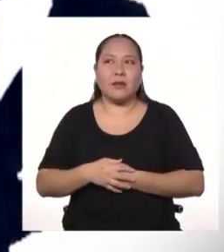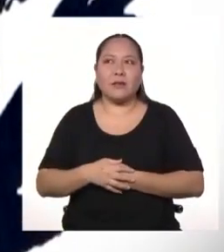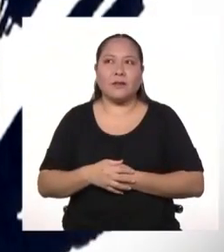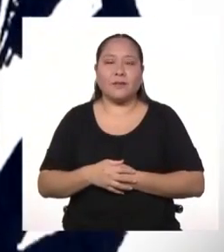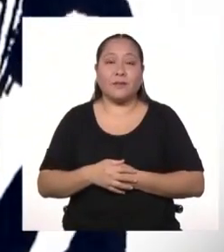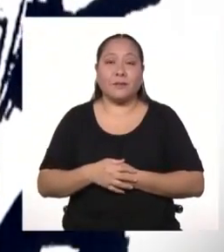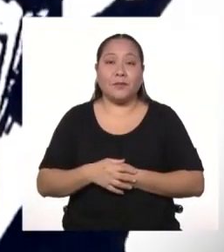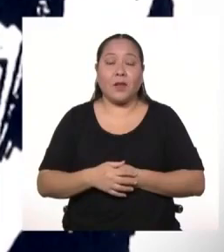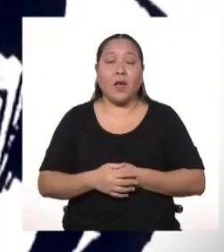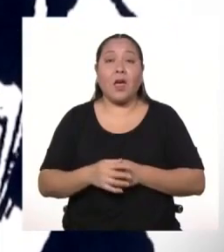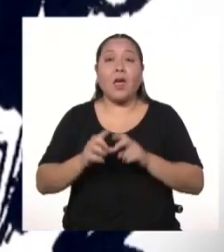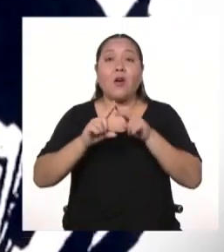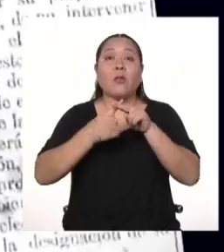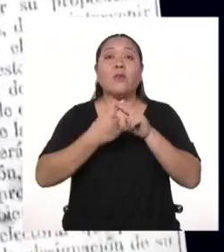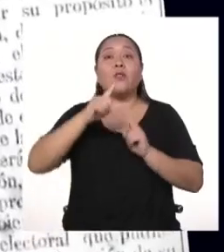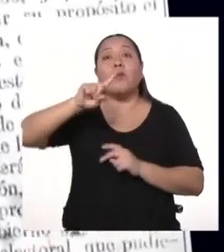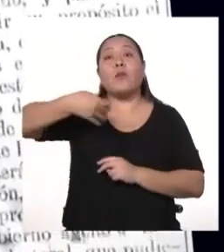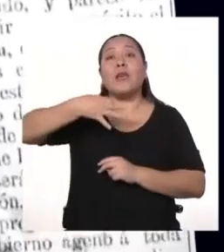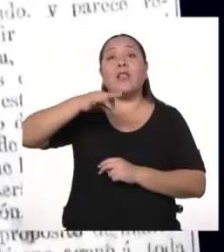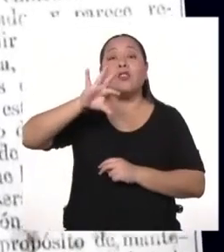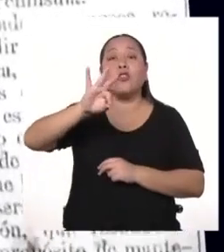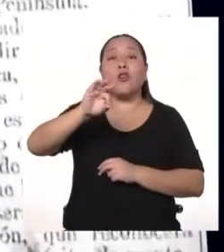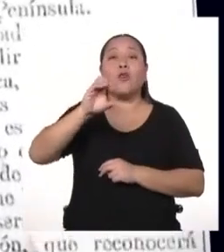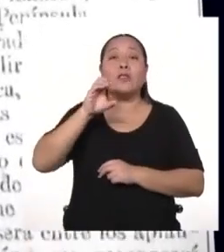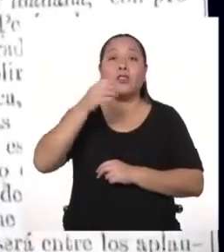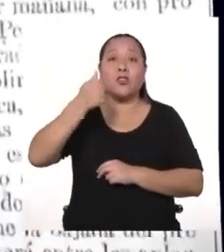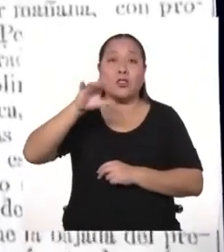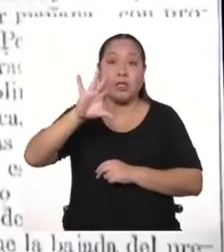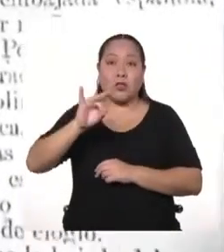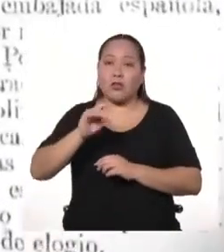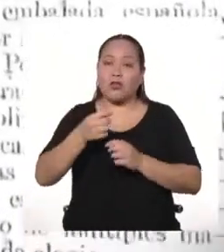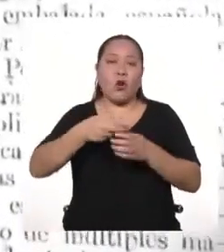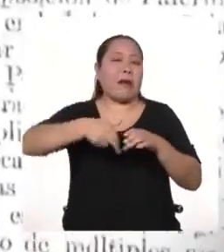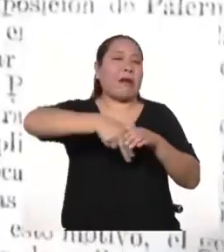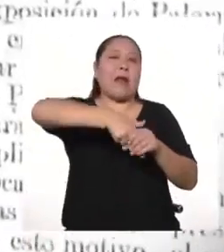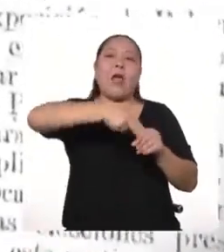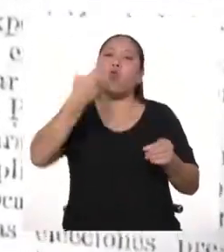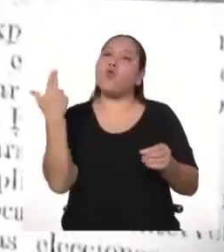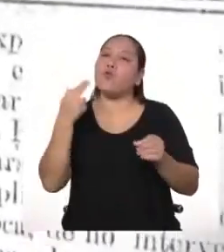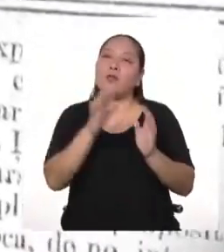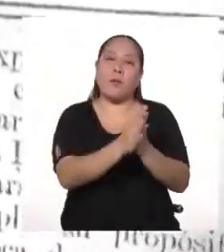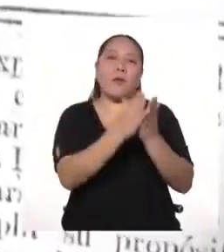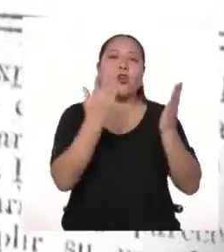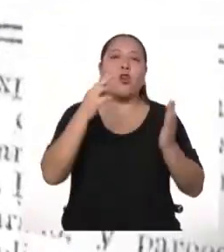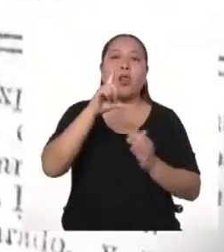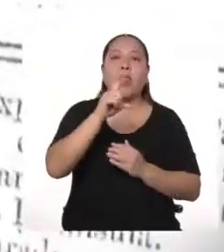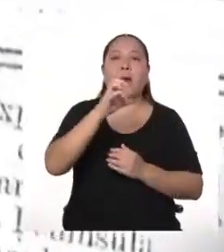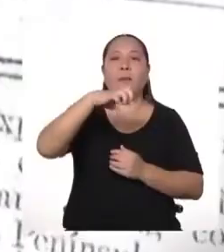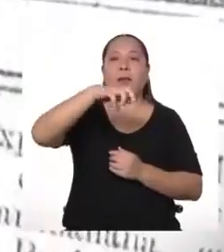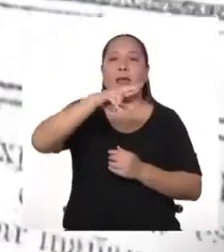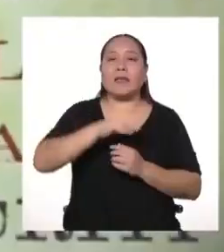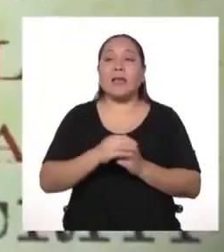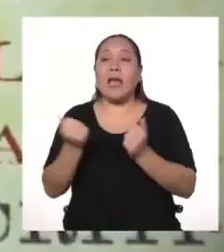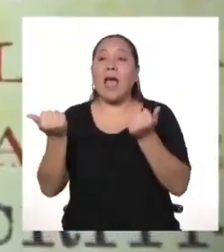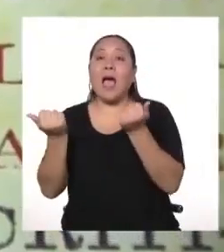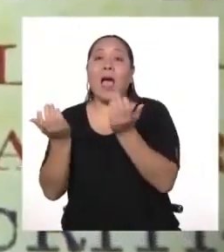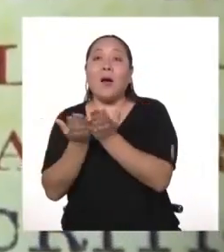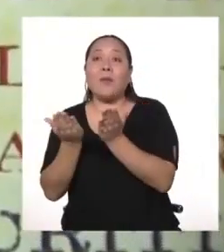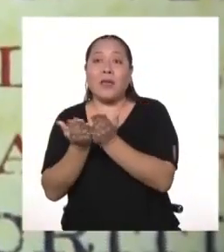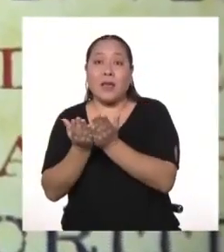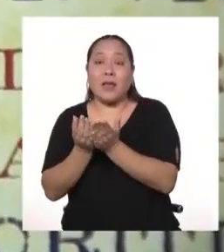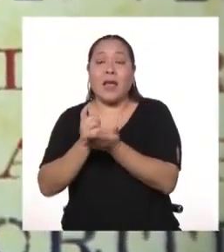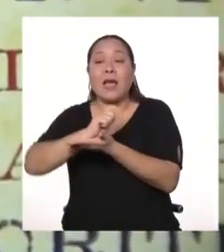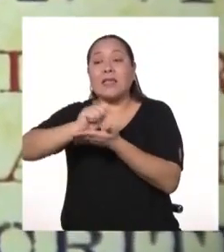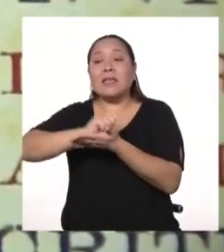A principios de 1918, renuncia a la prensa. En abril, aparece su libro de cuentos El